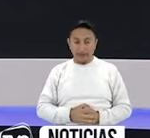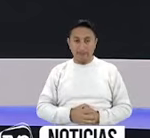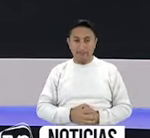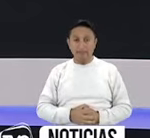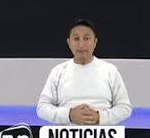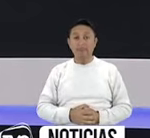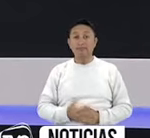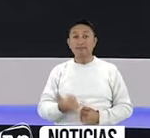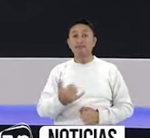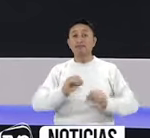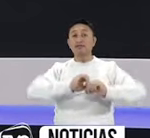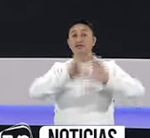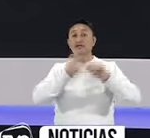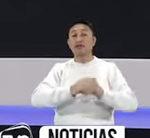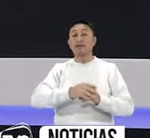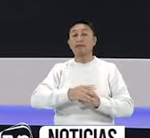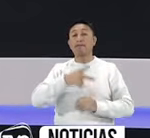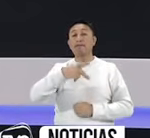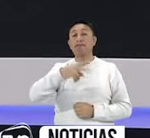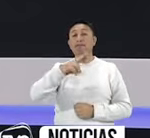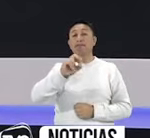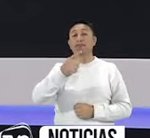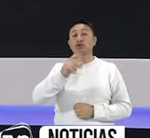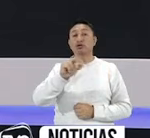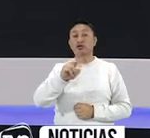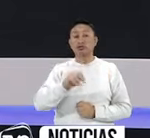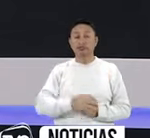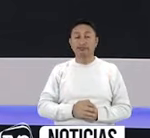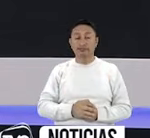parroquia Progreso del Cantón Guayaquil.